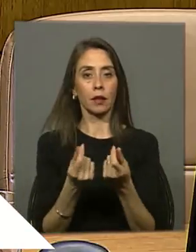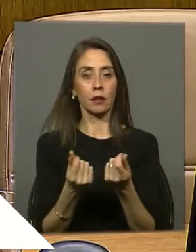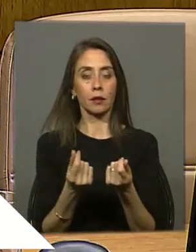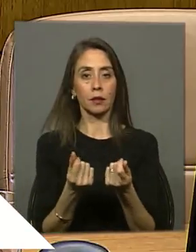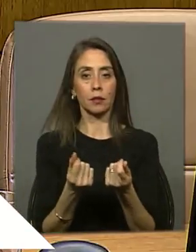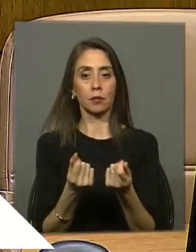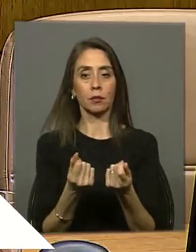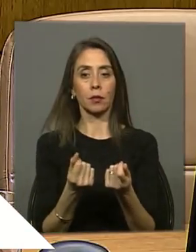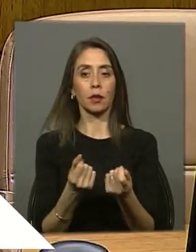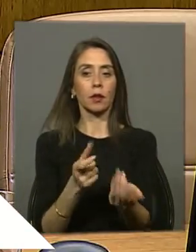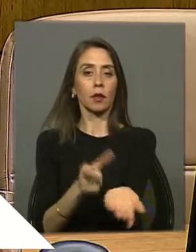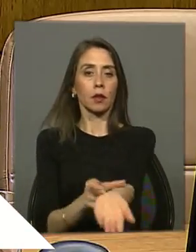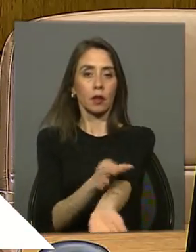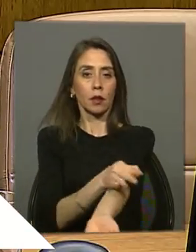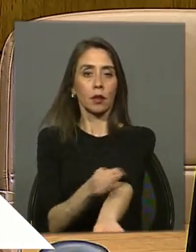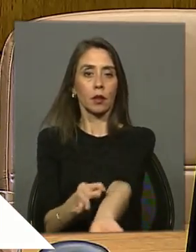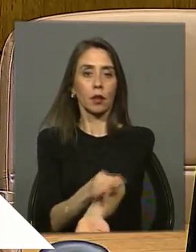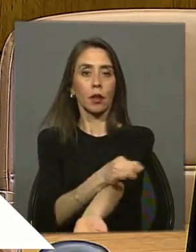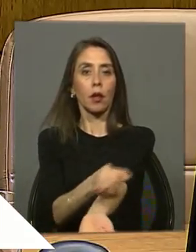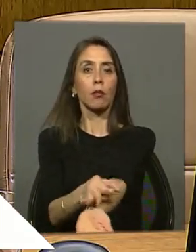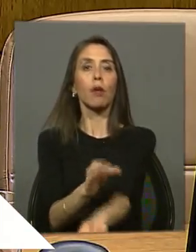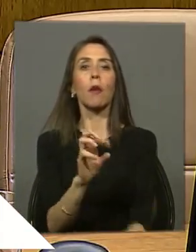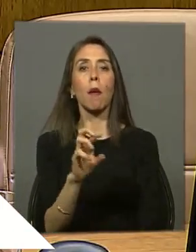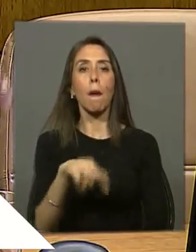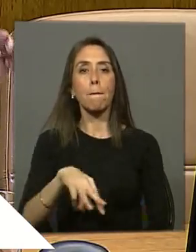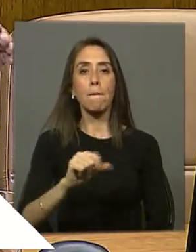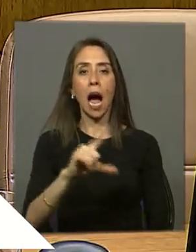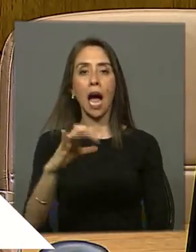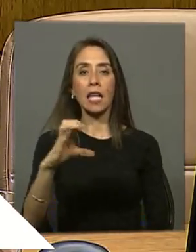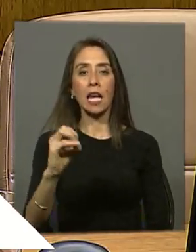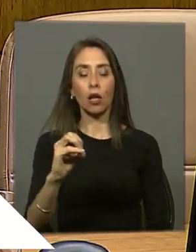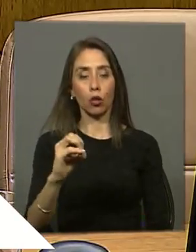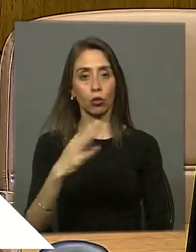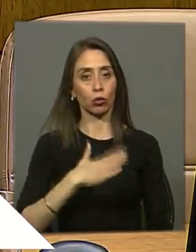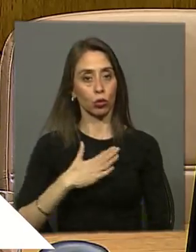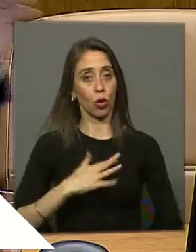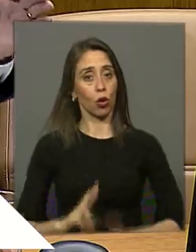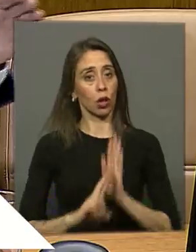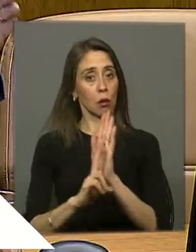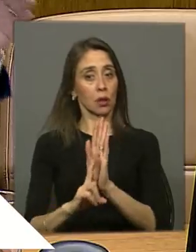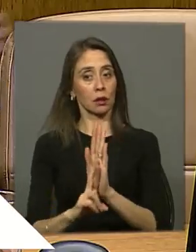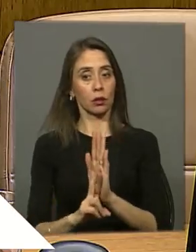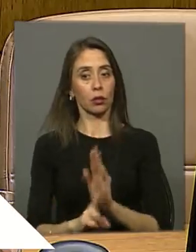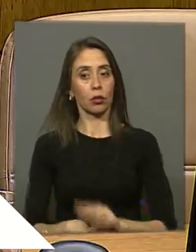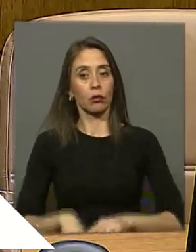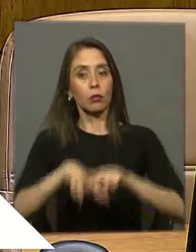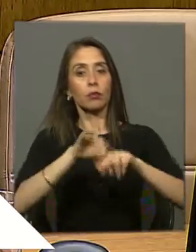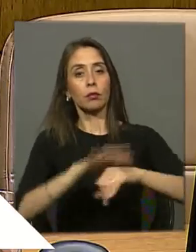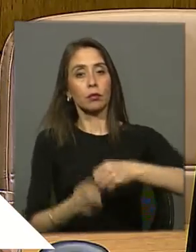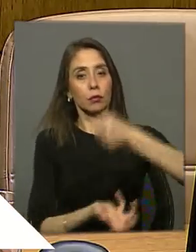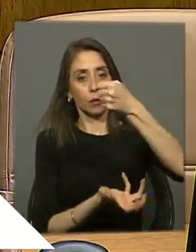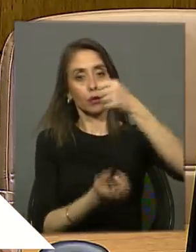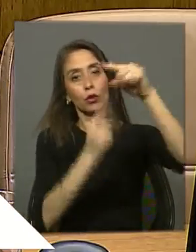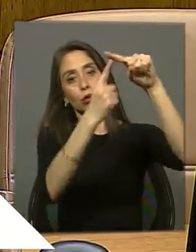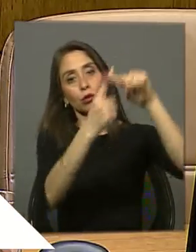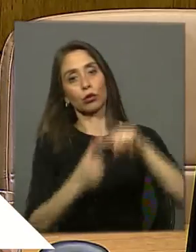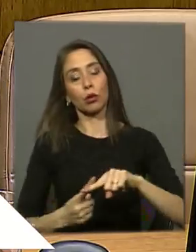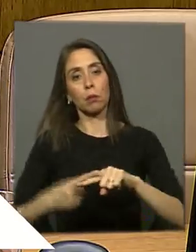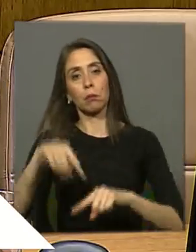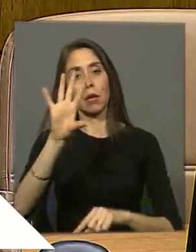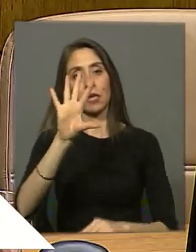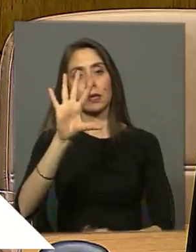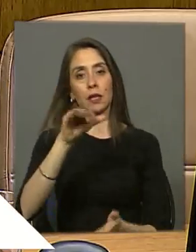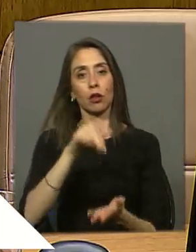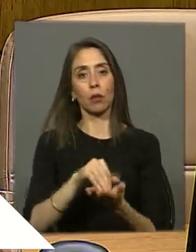y a la provincia de Mayeco que yo represento en esta cámara les quiero comentar que de un fondo que la suma sobre 5